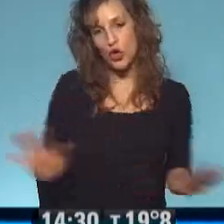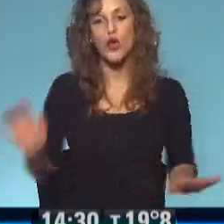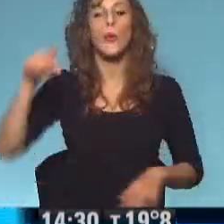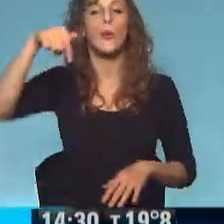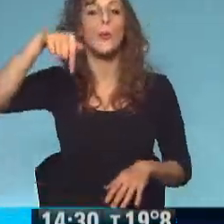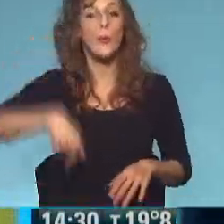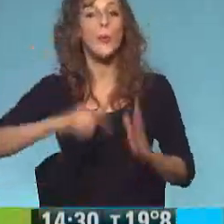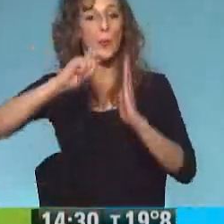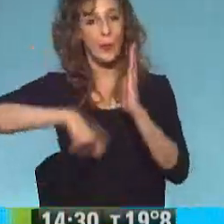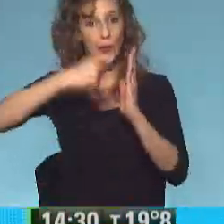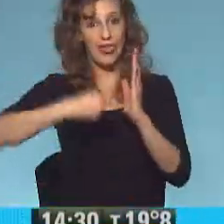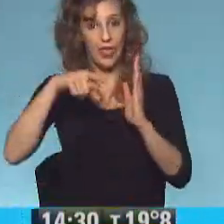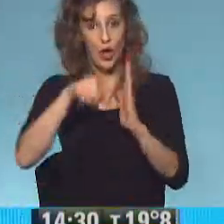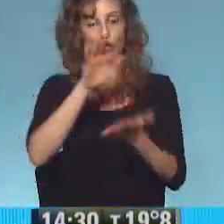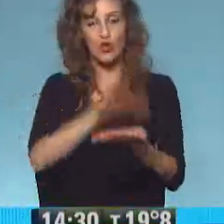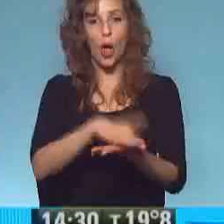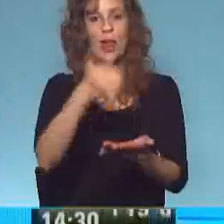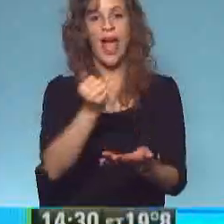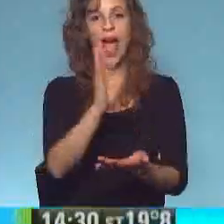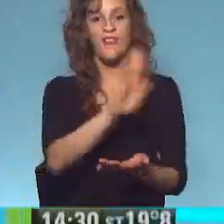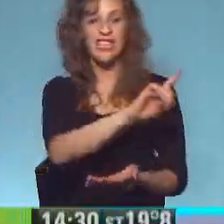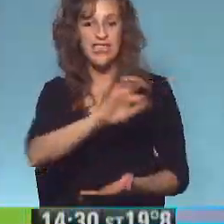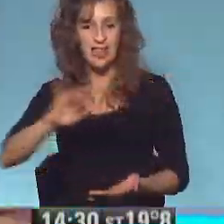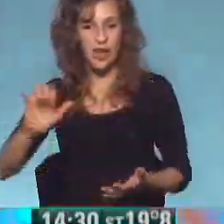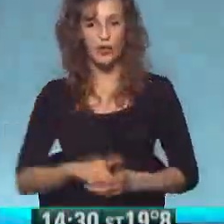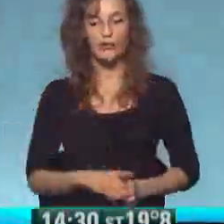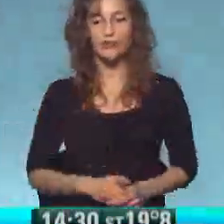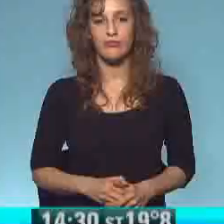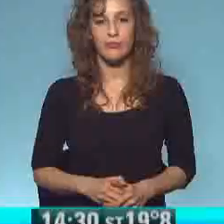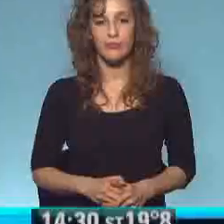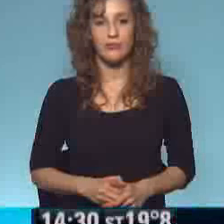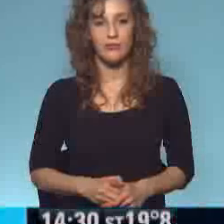de abecedario. No se vayan, que enseguida volvemos.